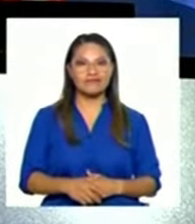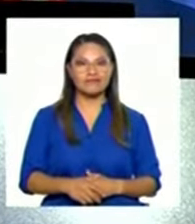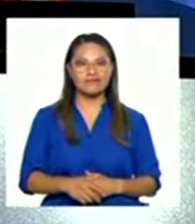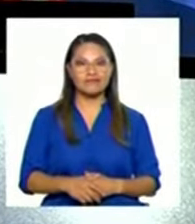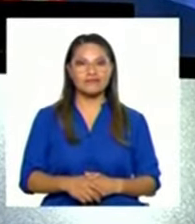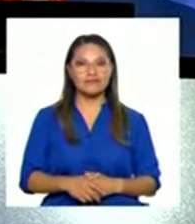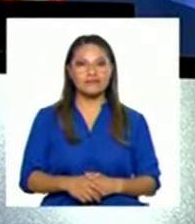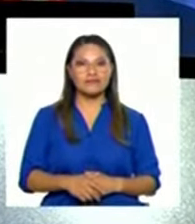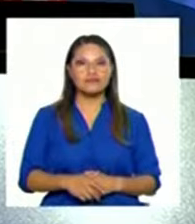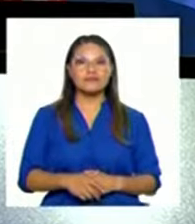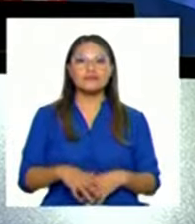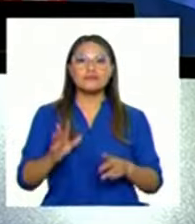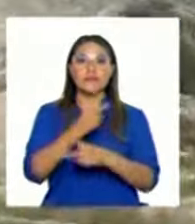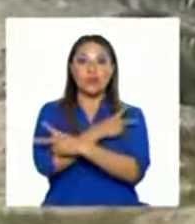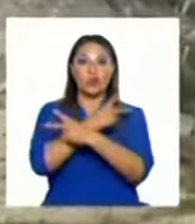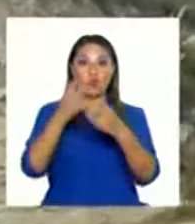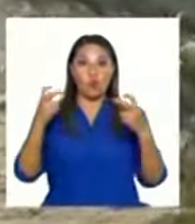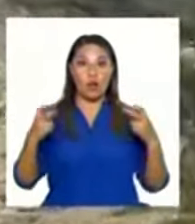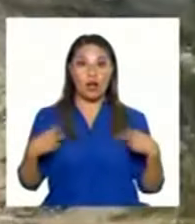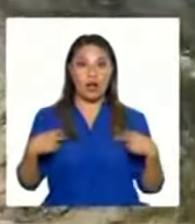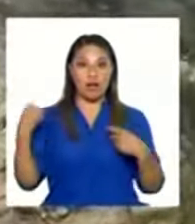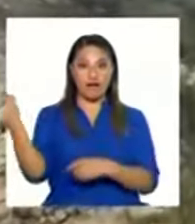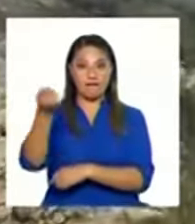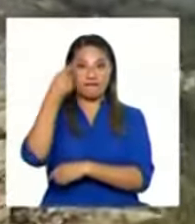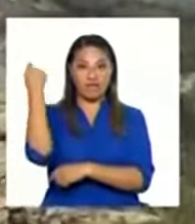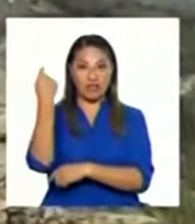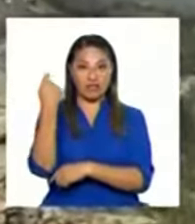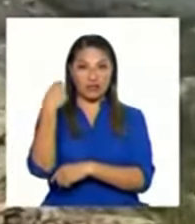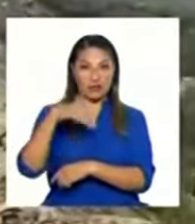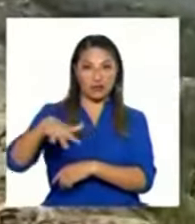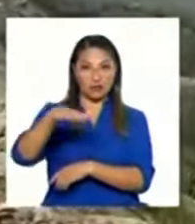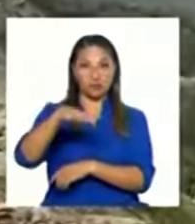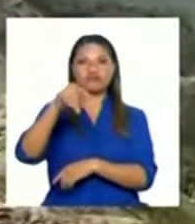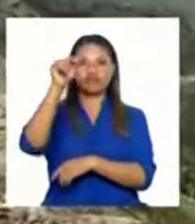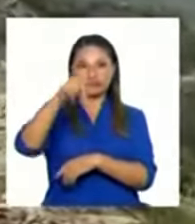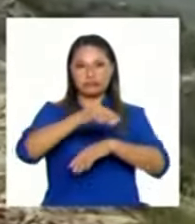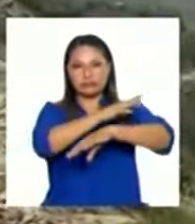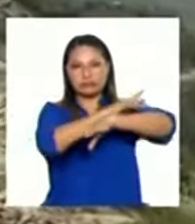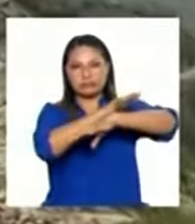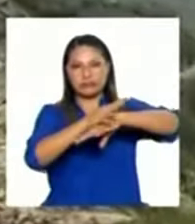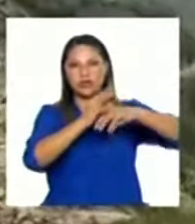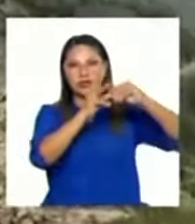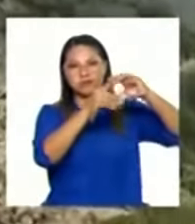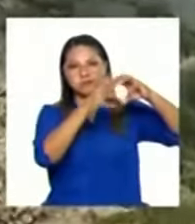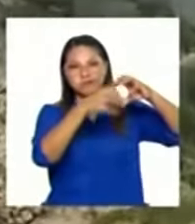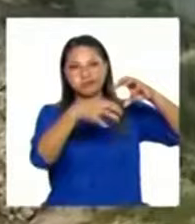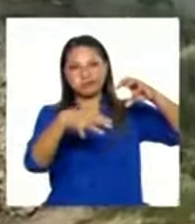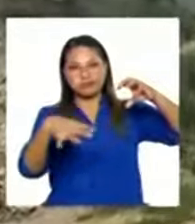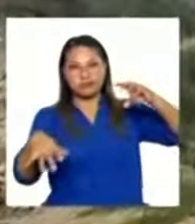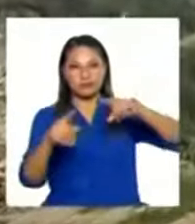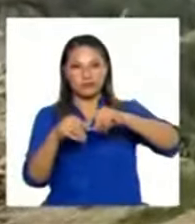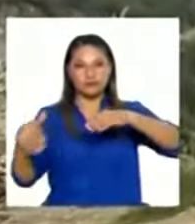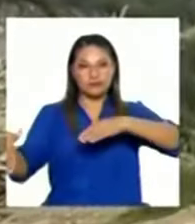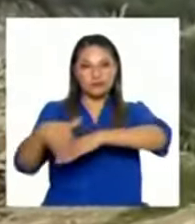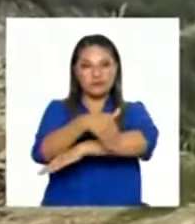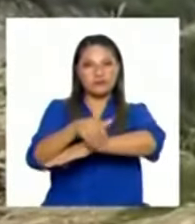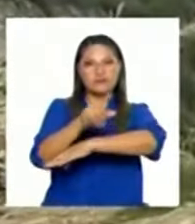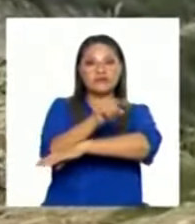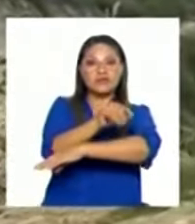8:53 y en Huancavelica se registró un deslizamiento de tierra y rocas a la altura del kilómetro 177 de la carretera